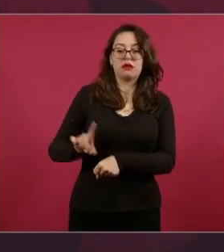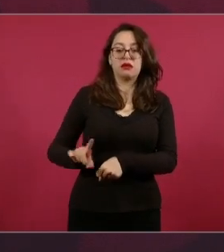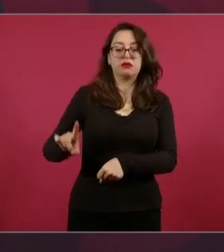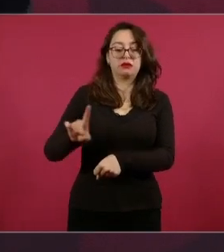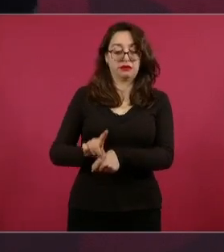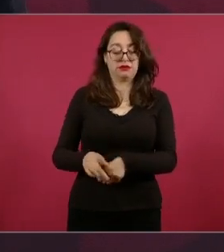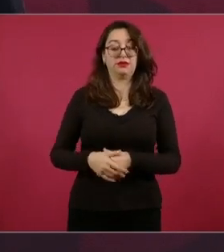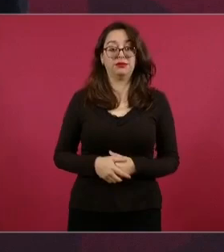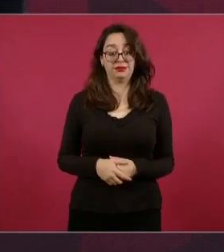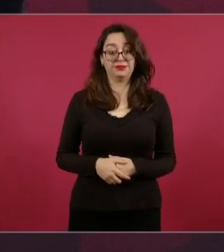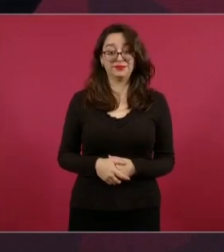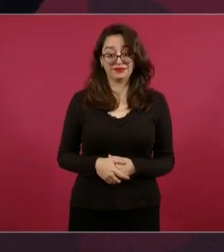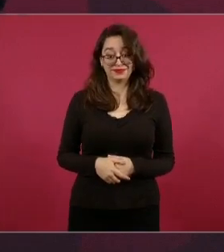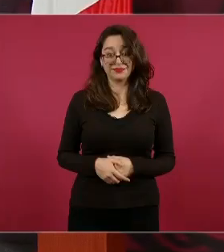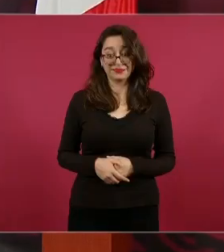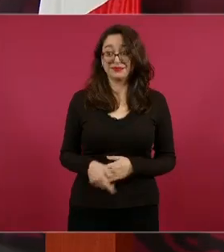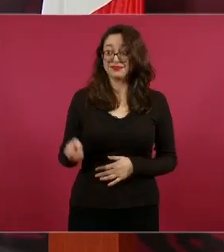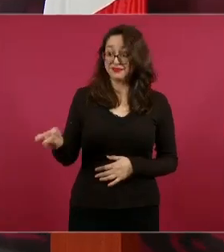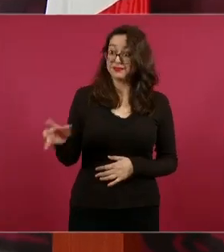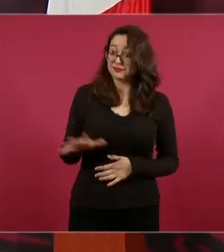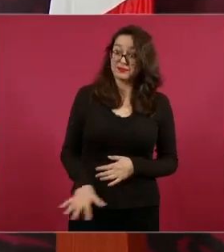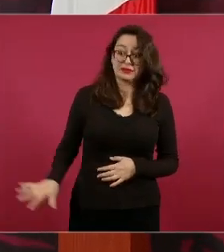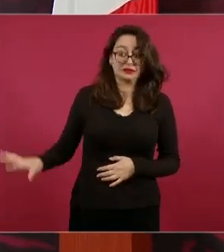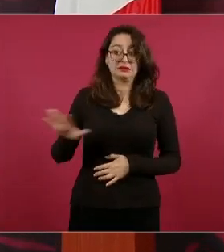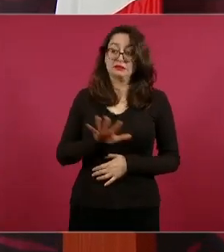Para dimensionar lo que significa